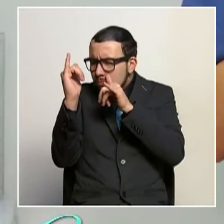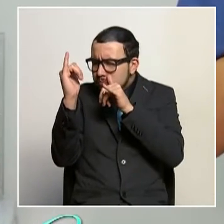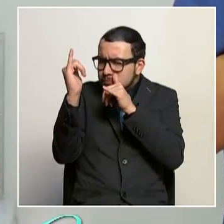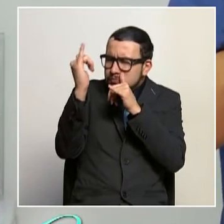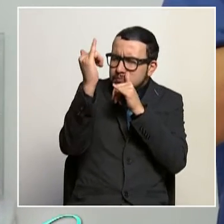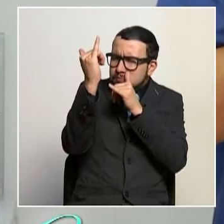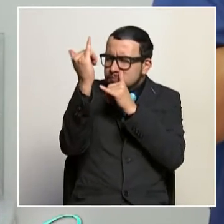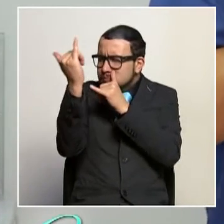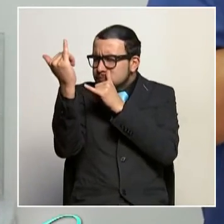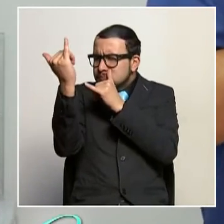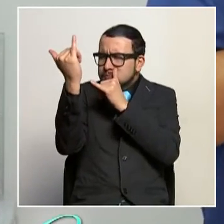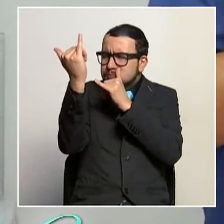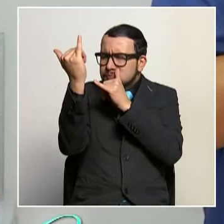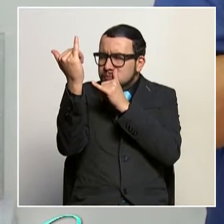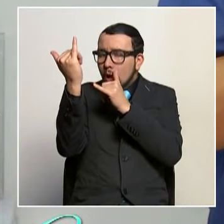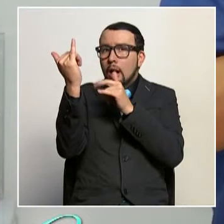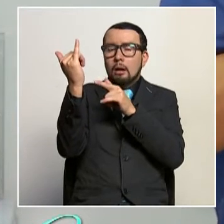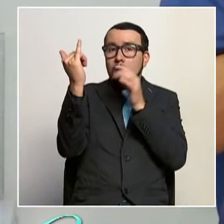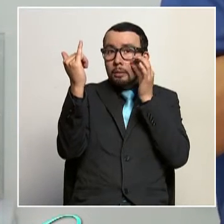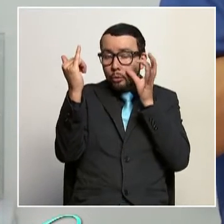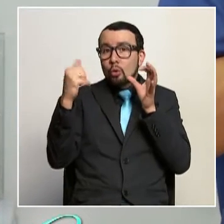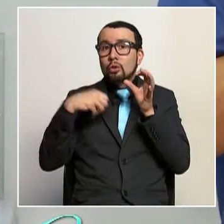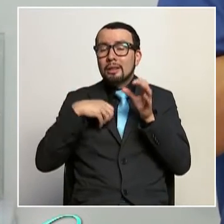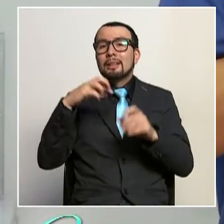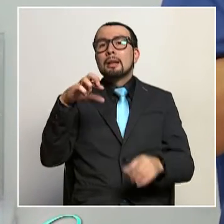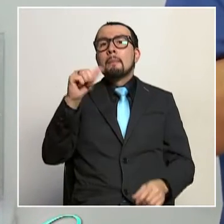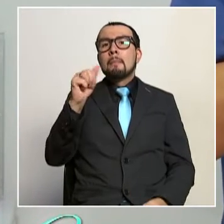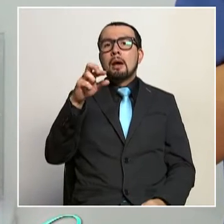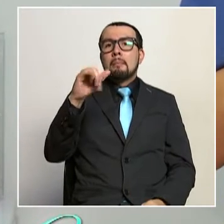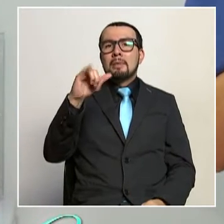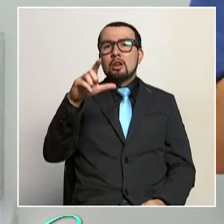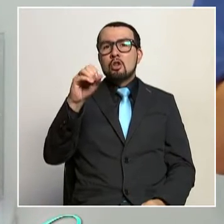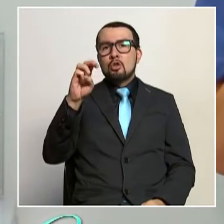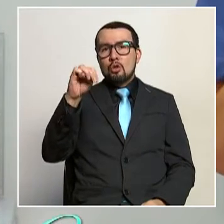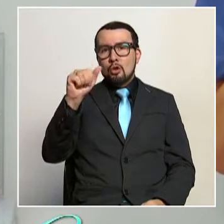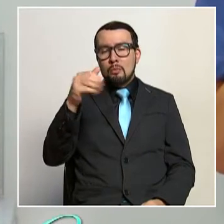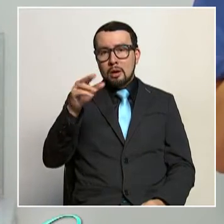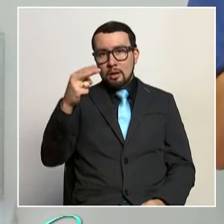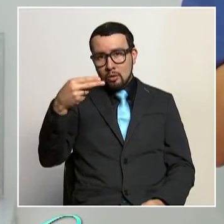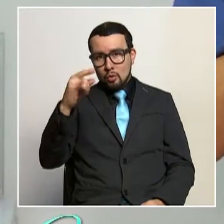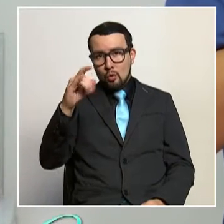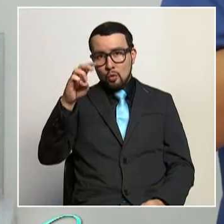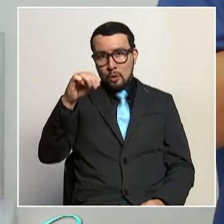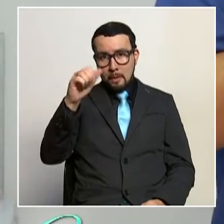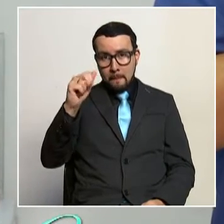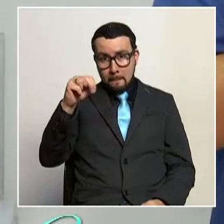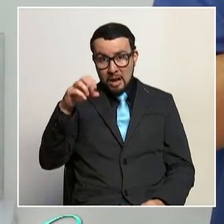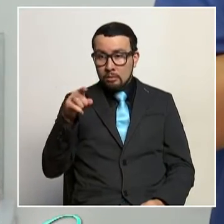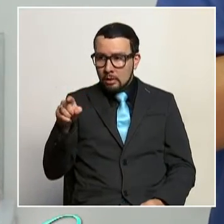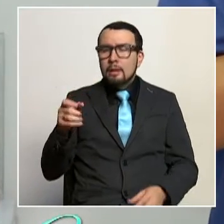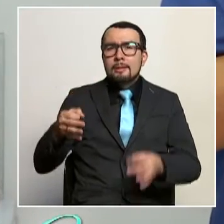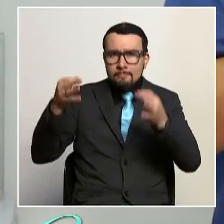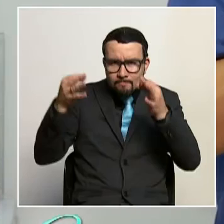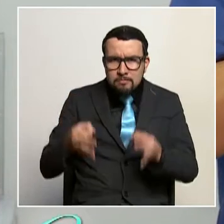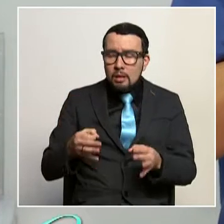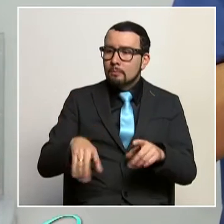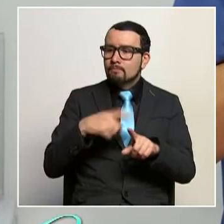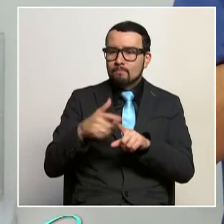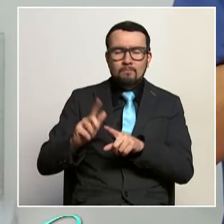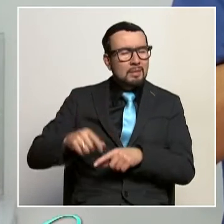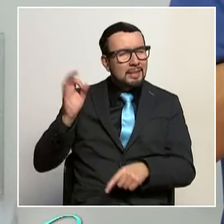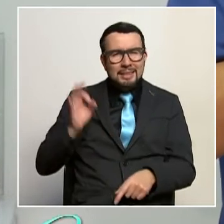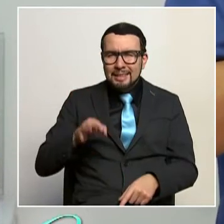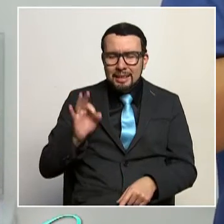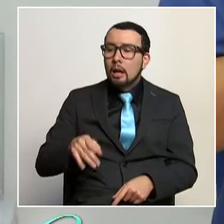lesiones activas por el virus del papiloma humano, y con esto comenzamos ya una verdadera detección de lesiones. Todo el tiempo lo